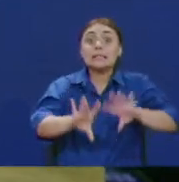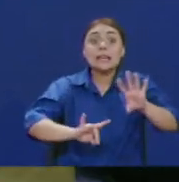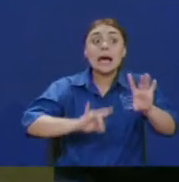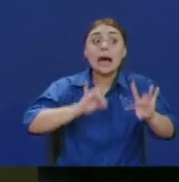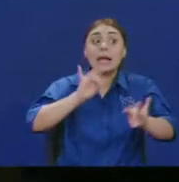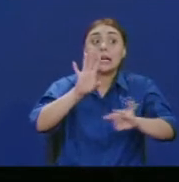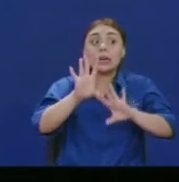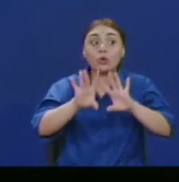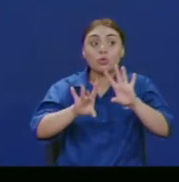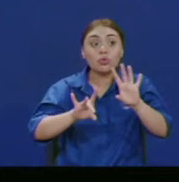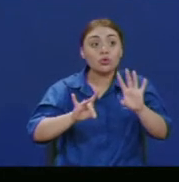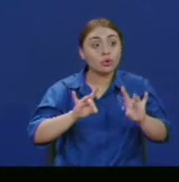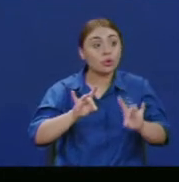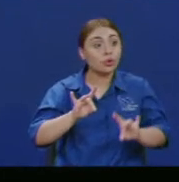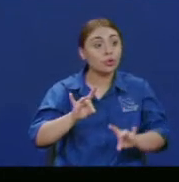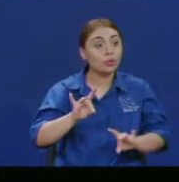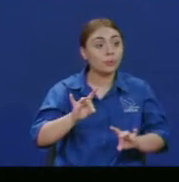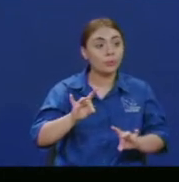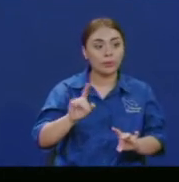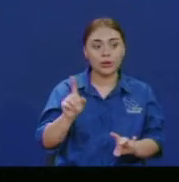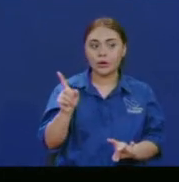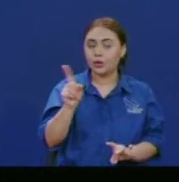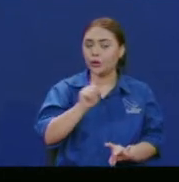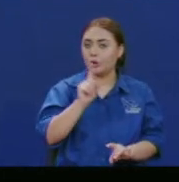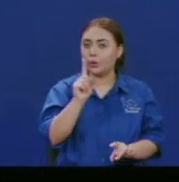que dice.